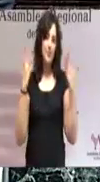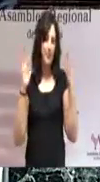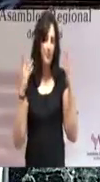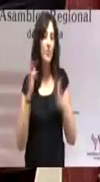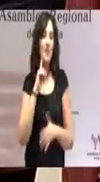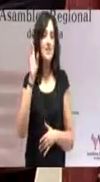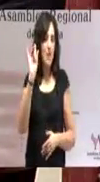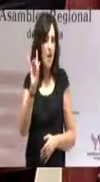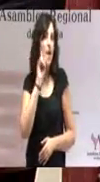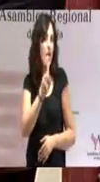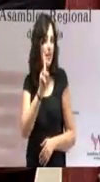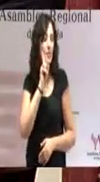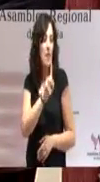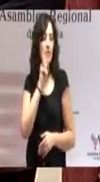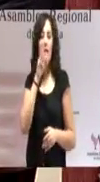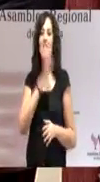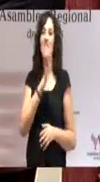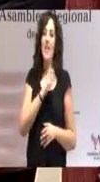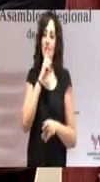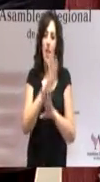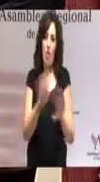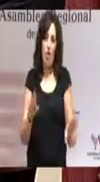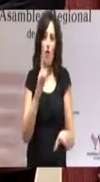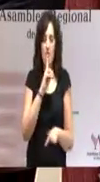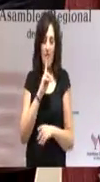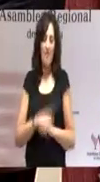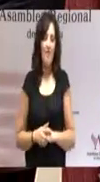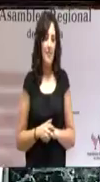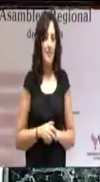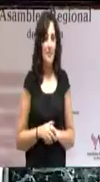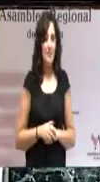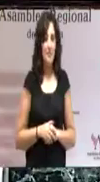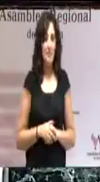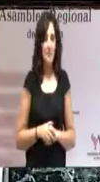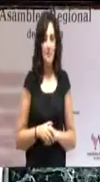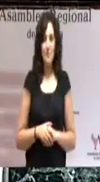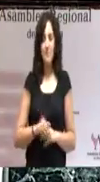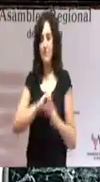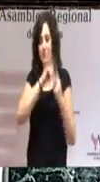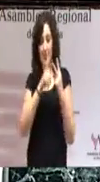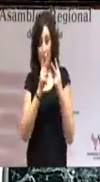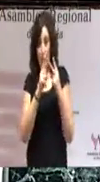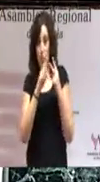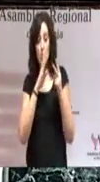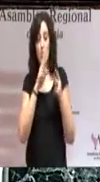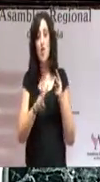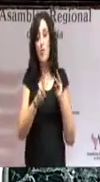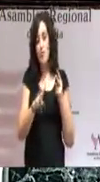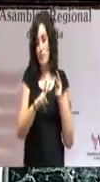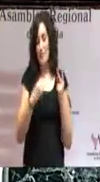Miente. Por favor, guarden silencio. Mire, lo segundo que le diré, señor Urralburu.